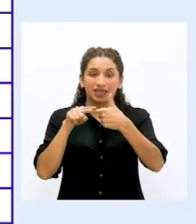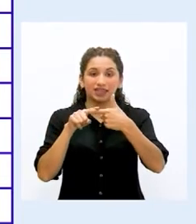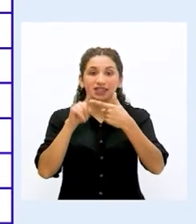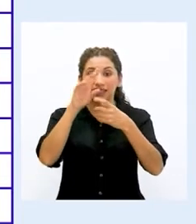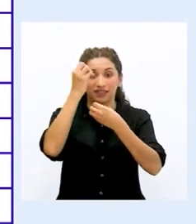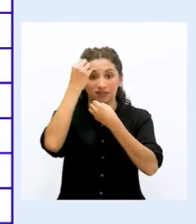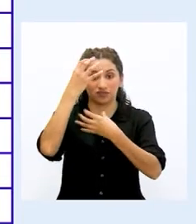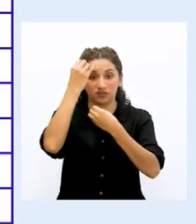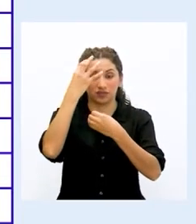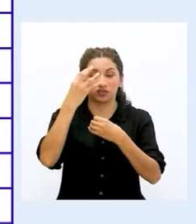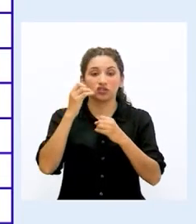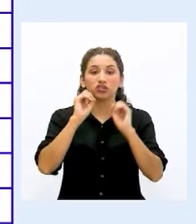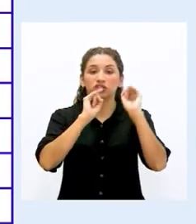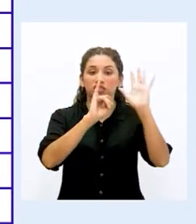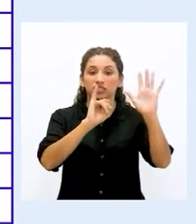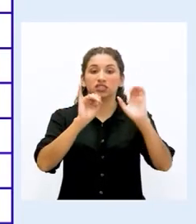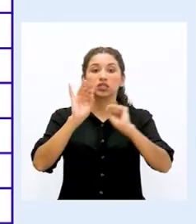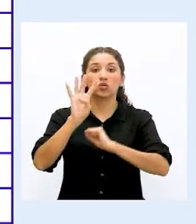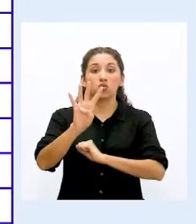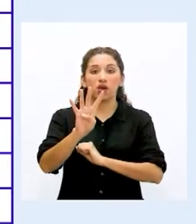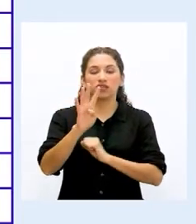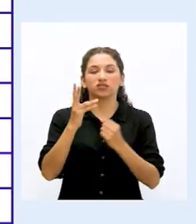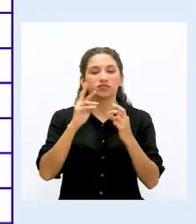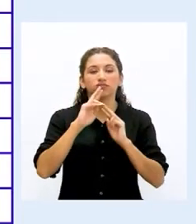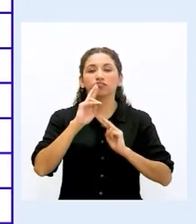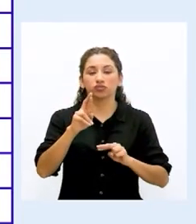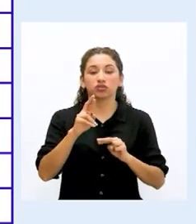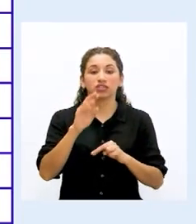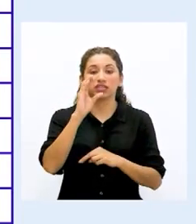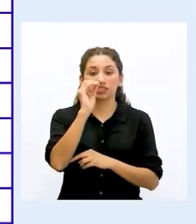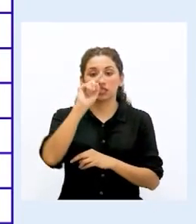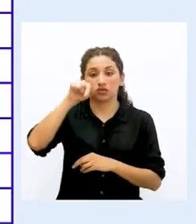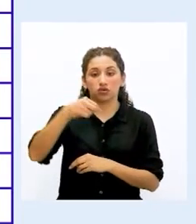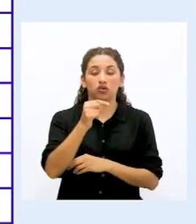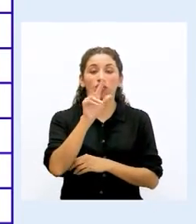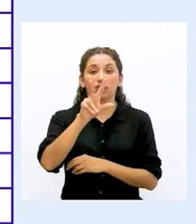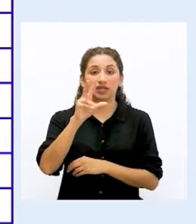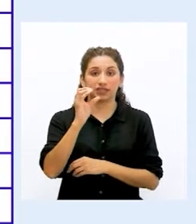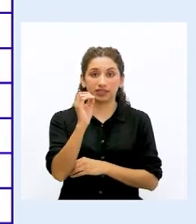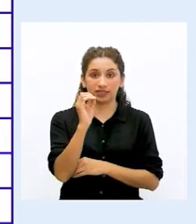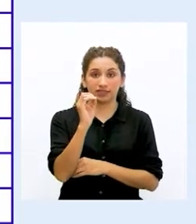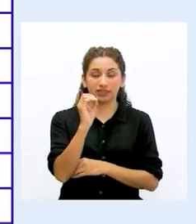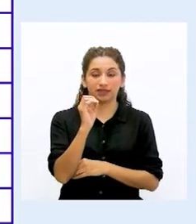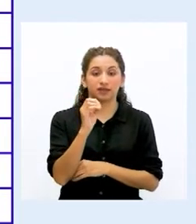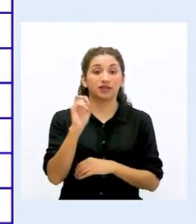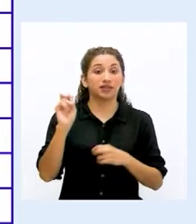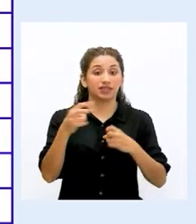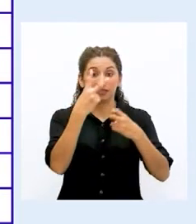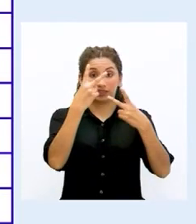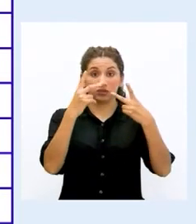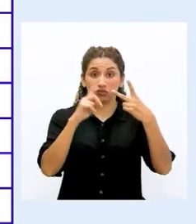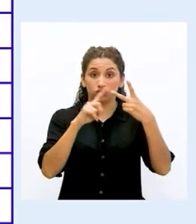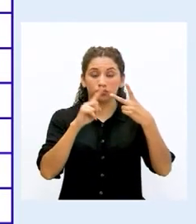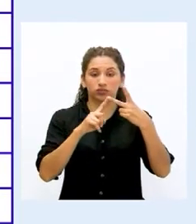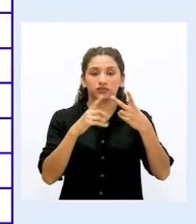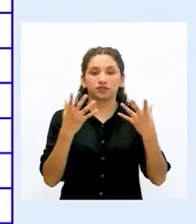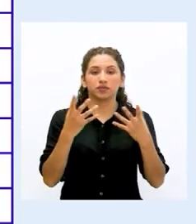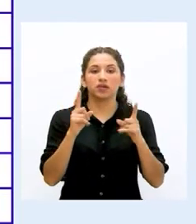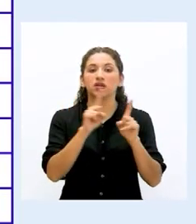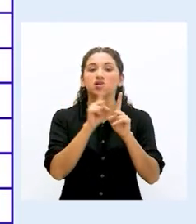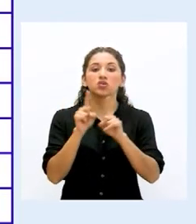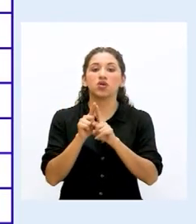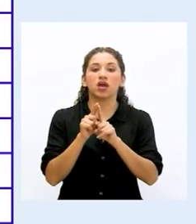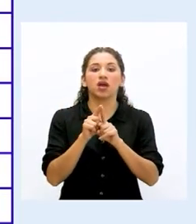datos 64, lo que resulta 0,30. Para el segundo intervalo, la frecuencia